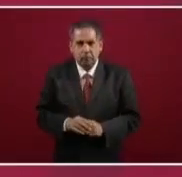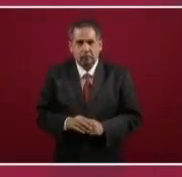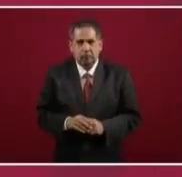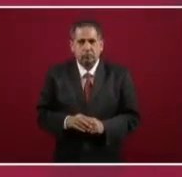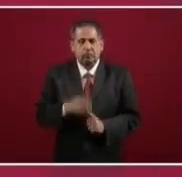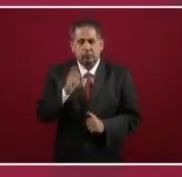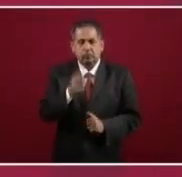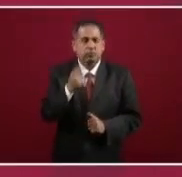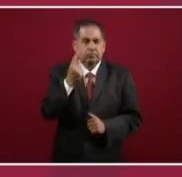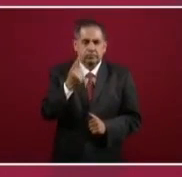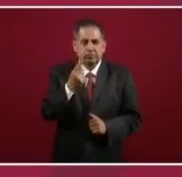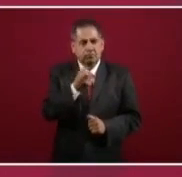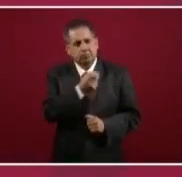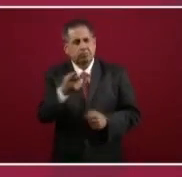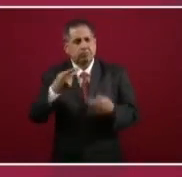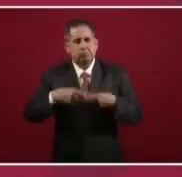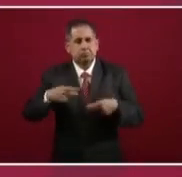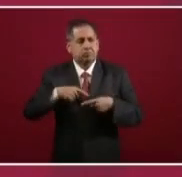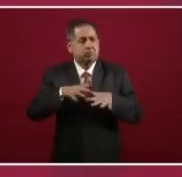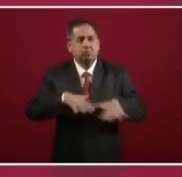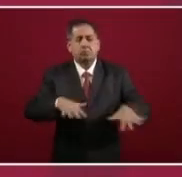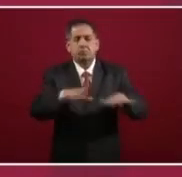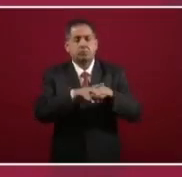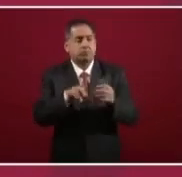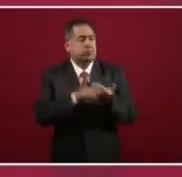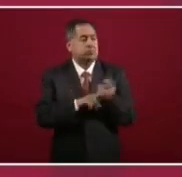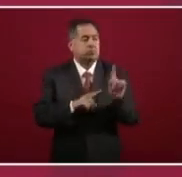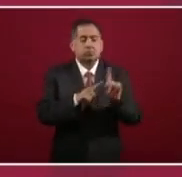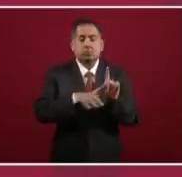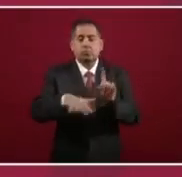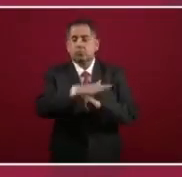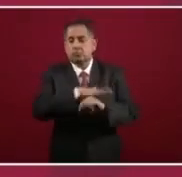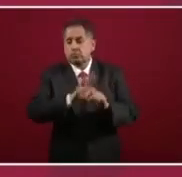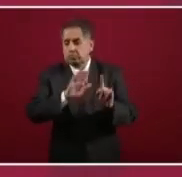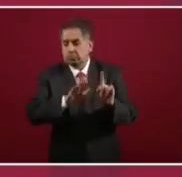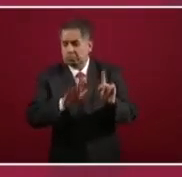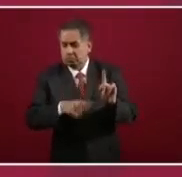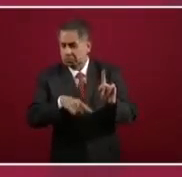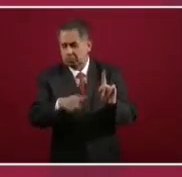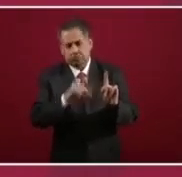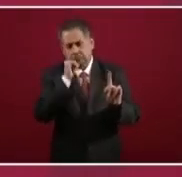de muchos civiles o de la gente